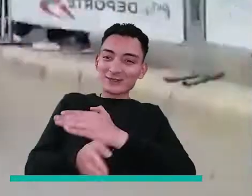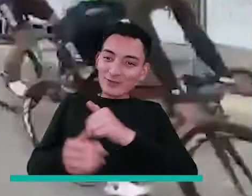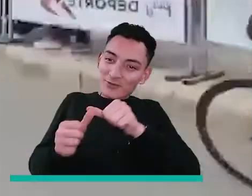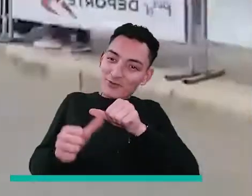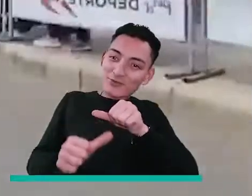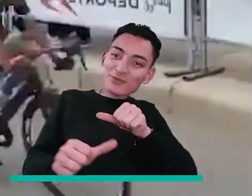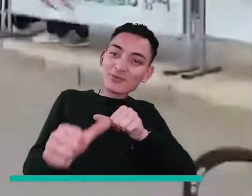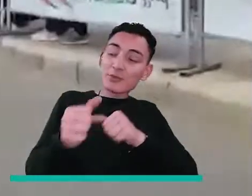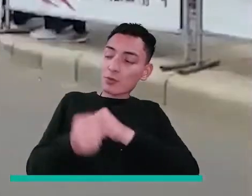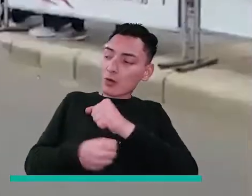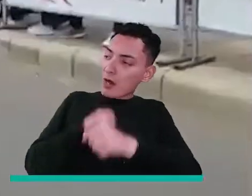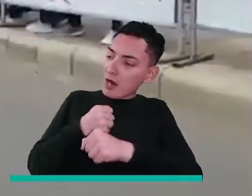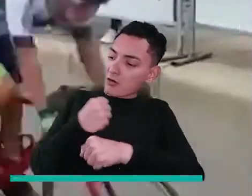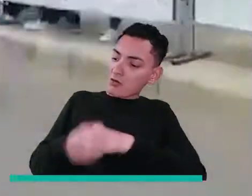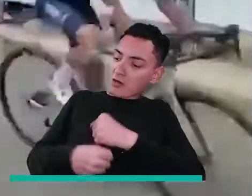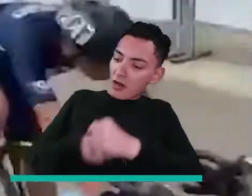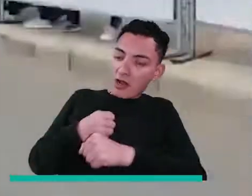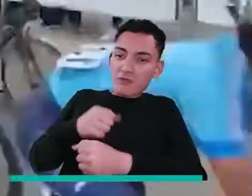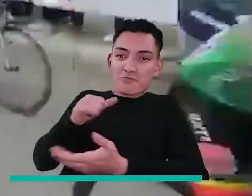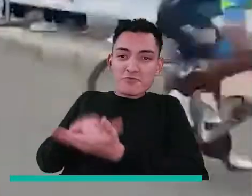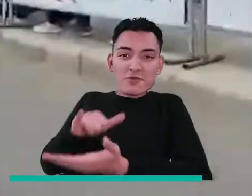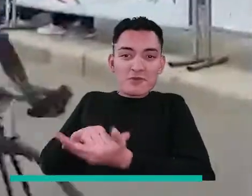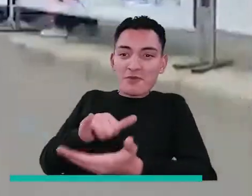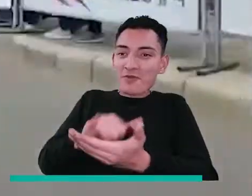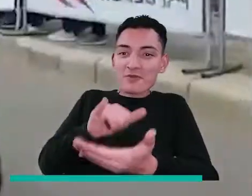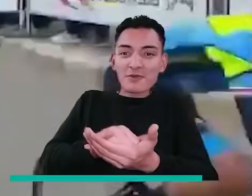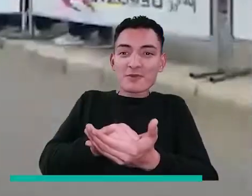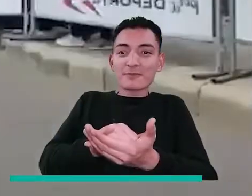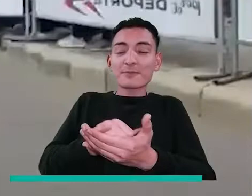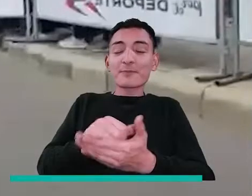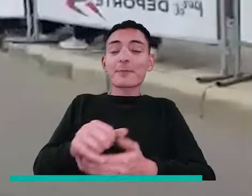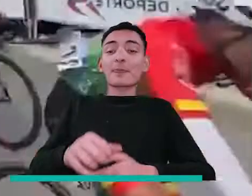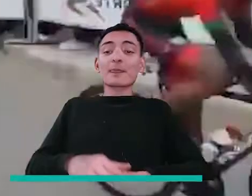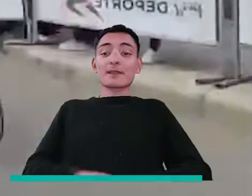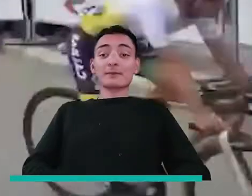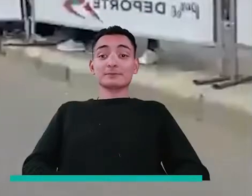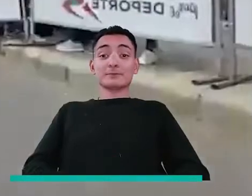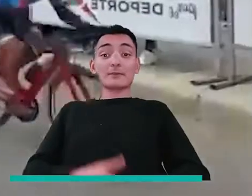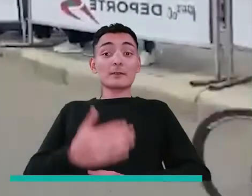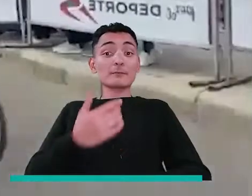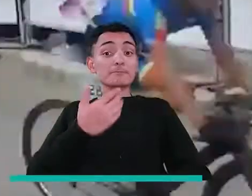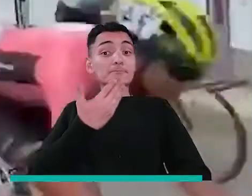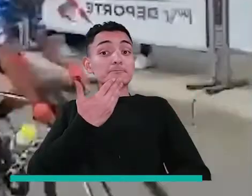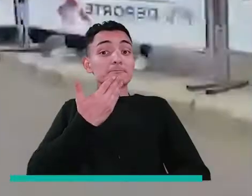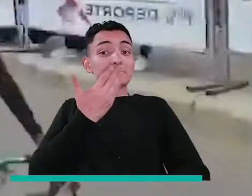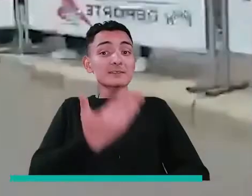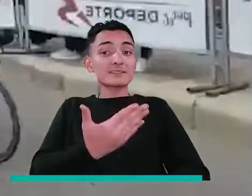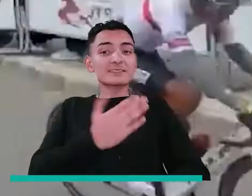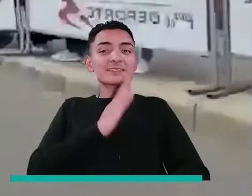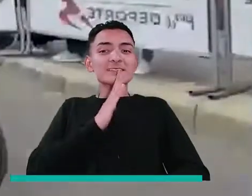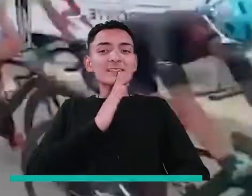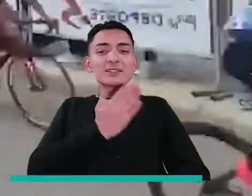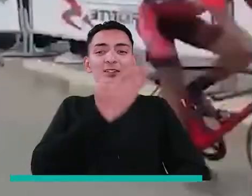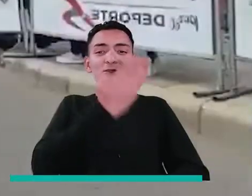de seguir dejando este título acá en casa. Lo hemos mantenido por varios años y espero que lo sigamos manteniendo.